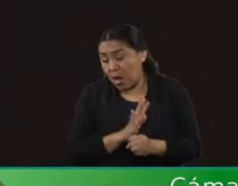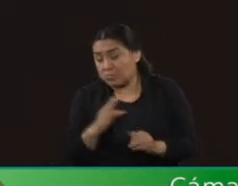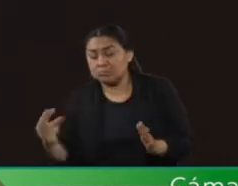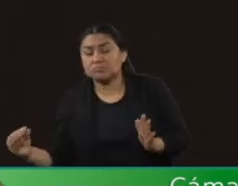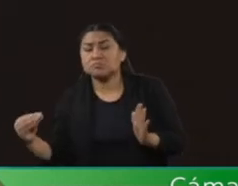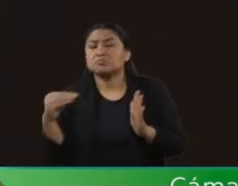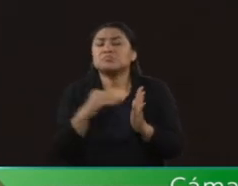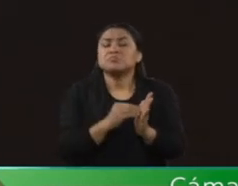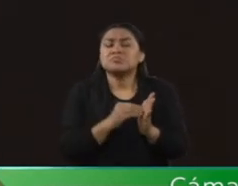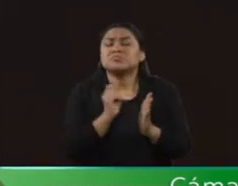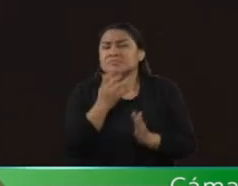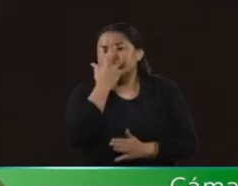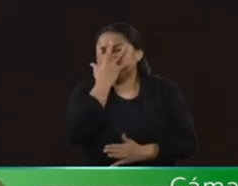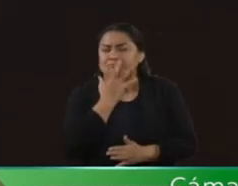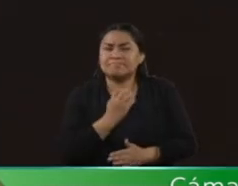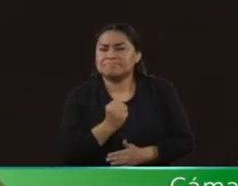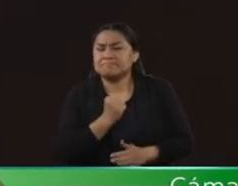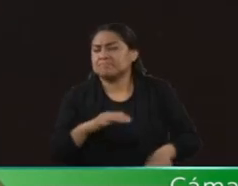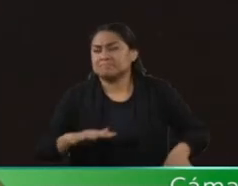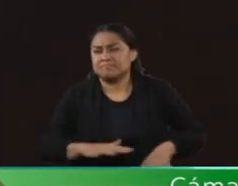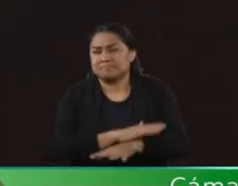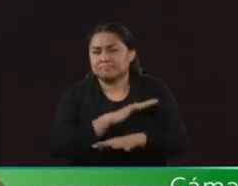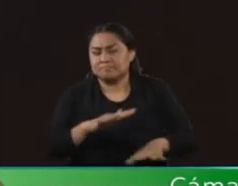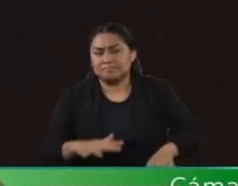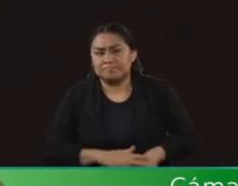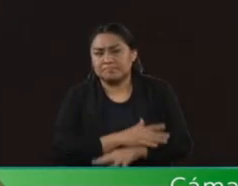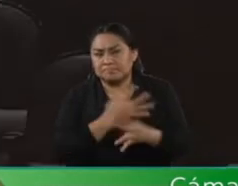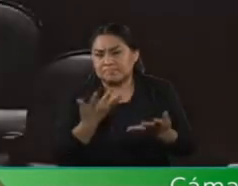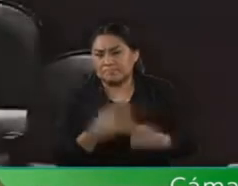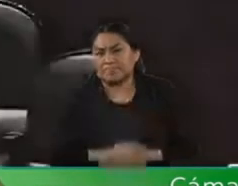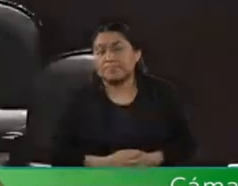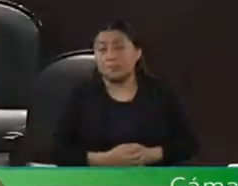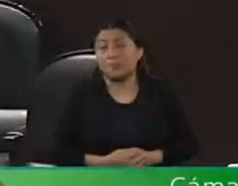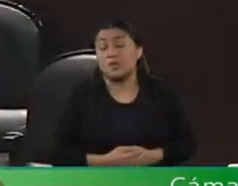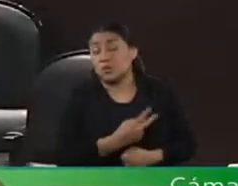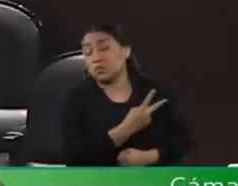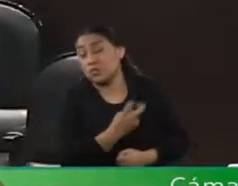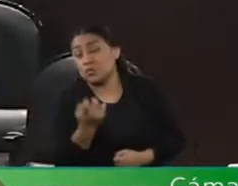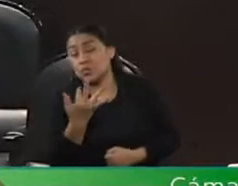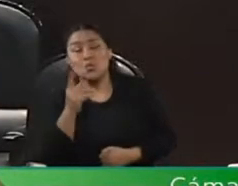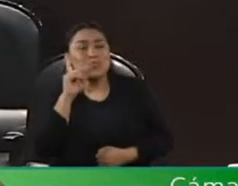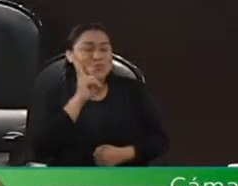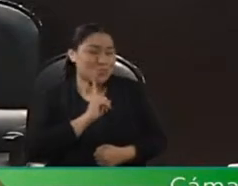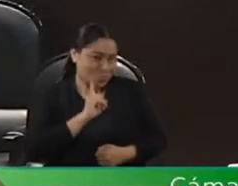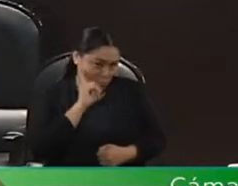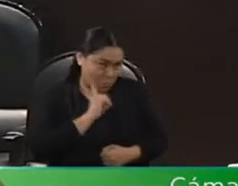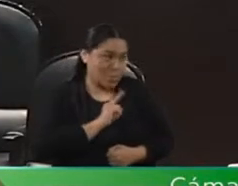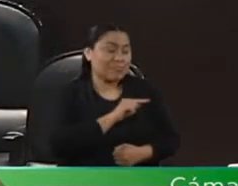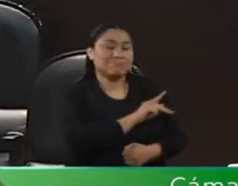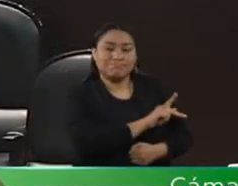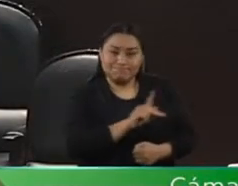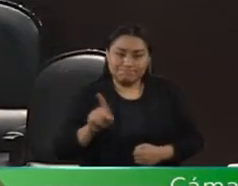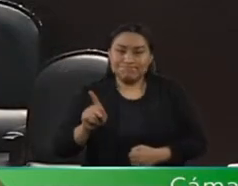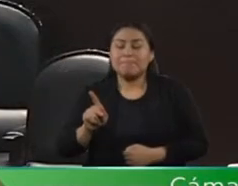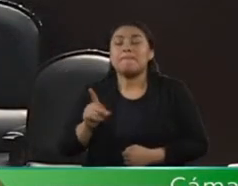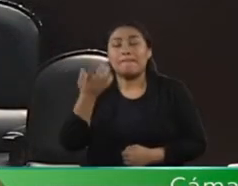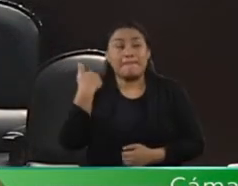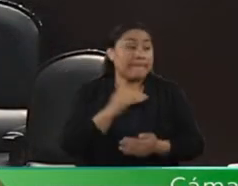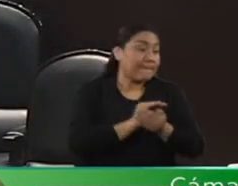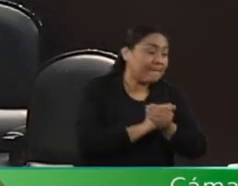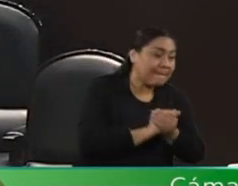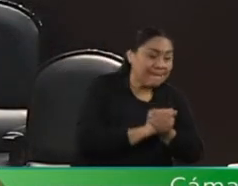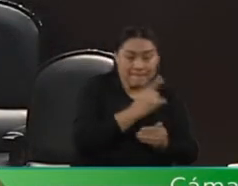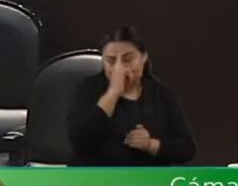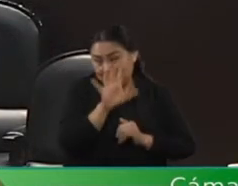página tristísima de esta historia. Hoy, 250 mujeres que fueron también en una tómbola sorteada a su